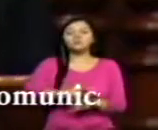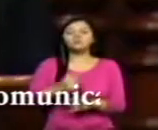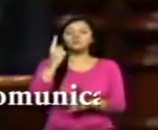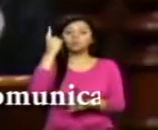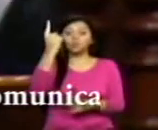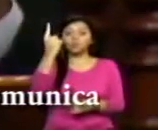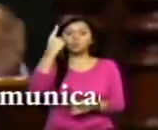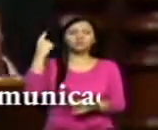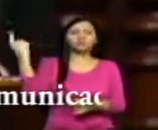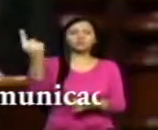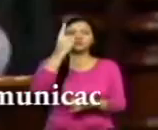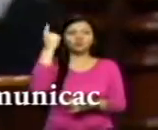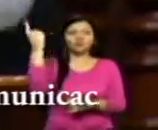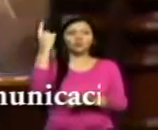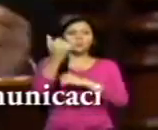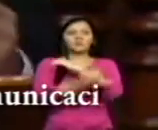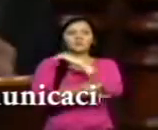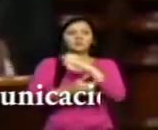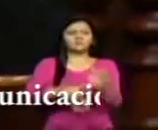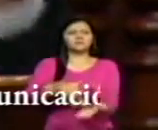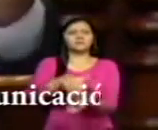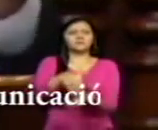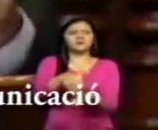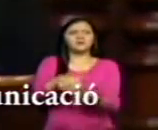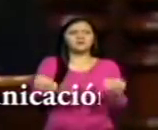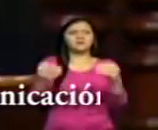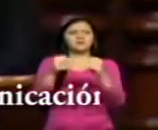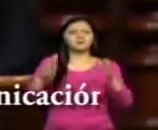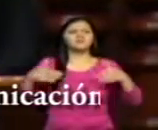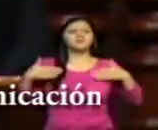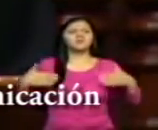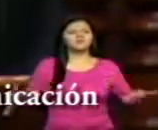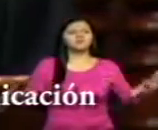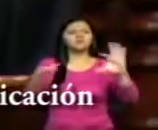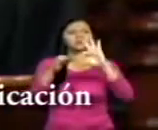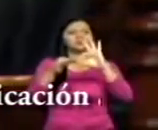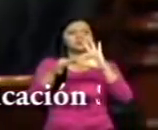sola república, firme y feliz por la unión.